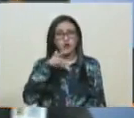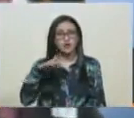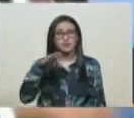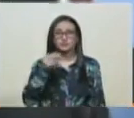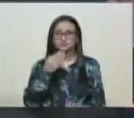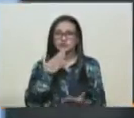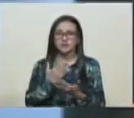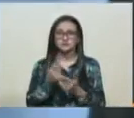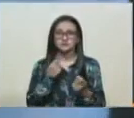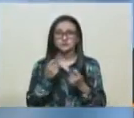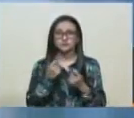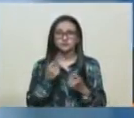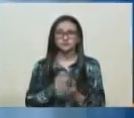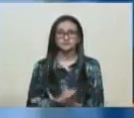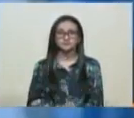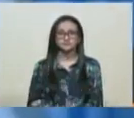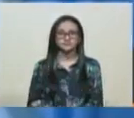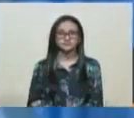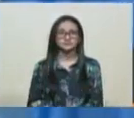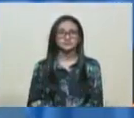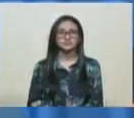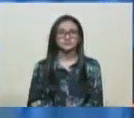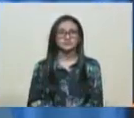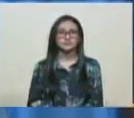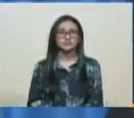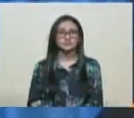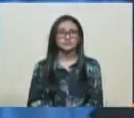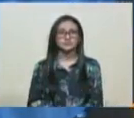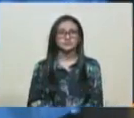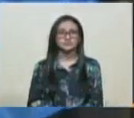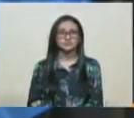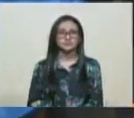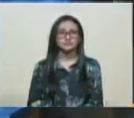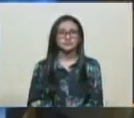gracias, muchas gracias.